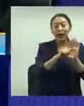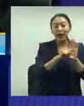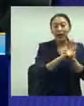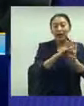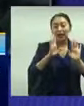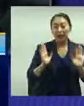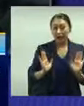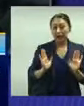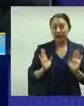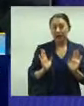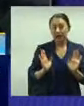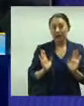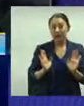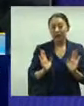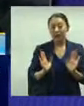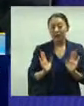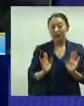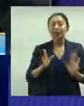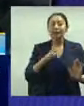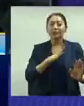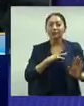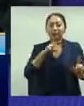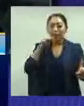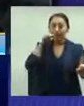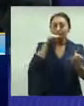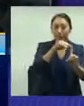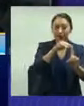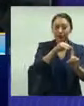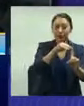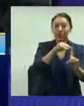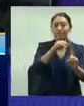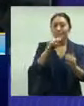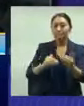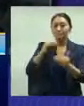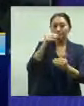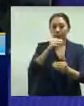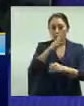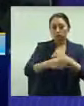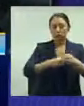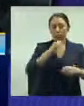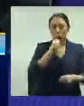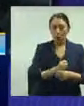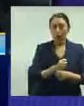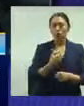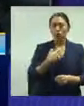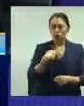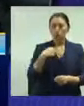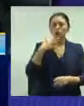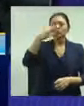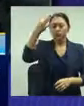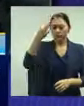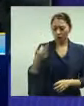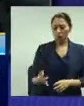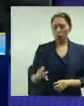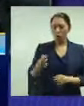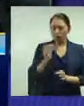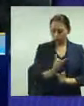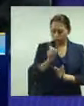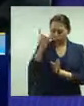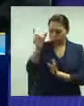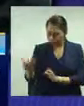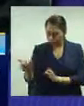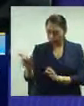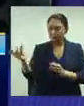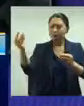es aspiracional y fija una meta que creo que era meta para el año siguiente. Yo estoy convencido que esa asignación tiene que incluirse en